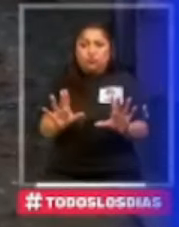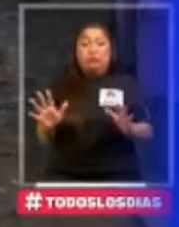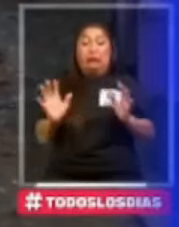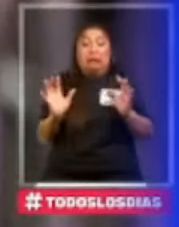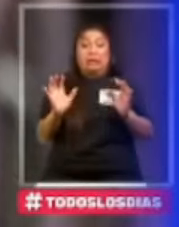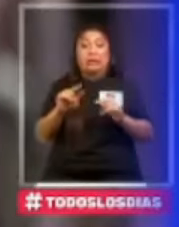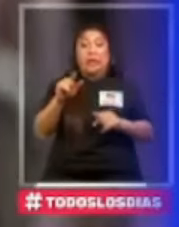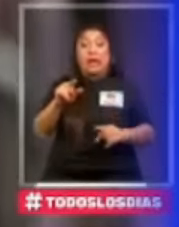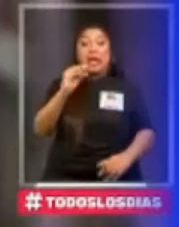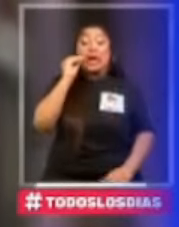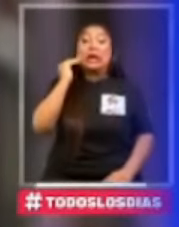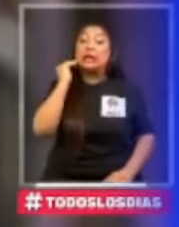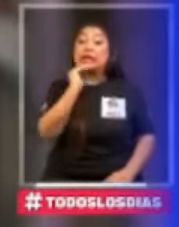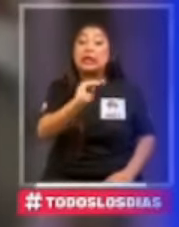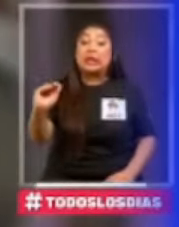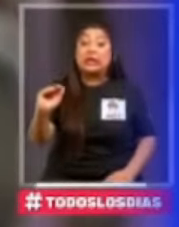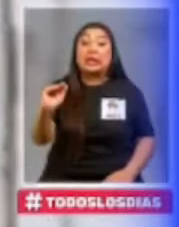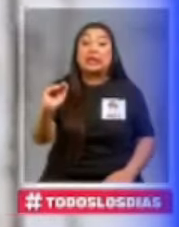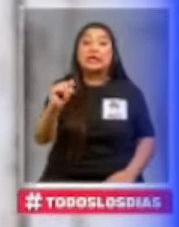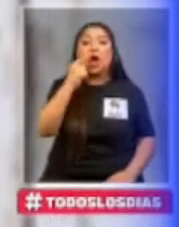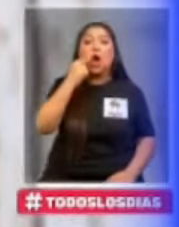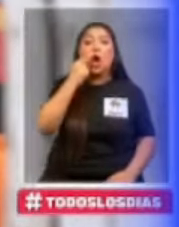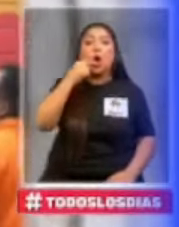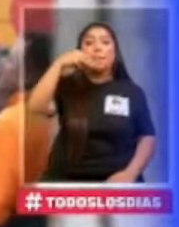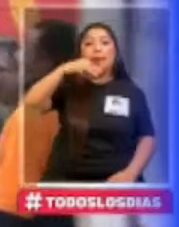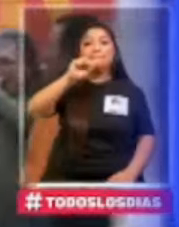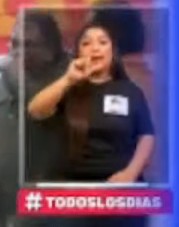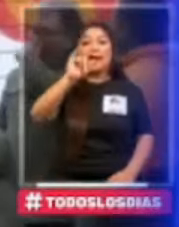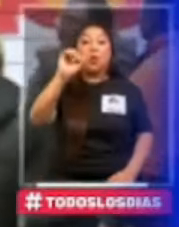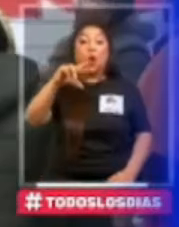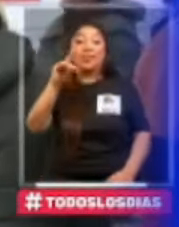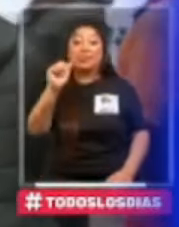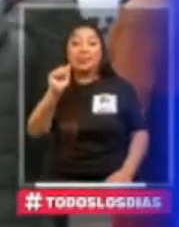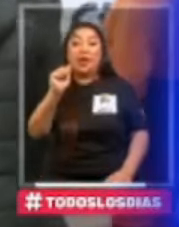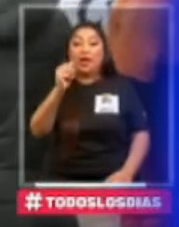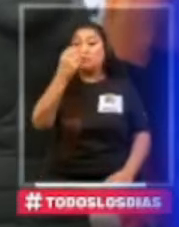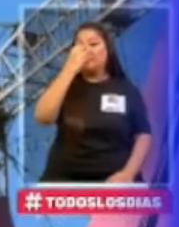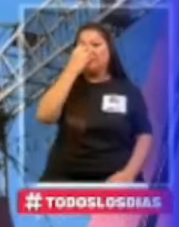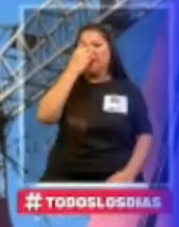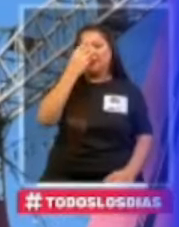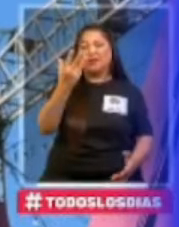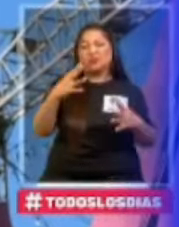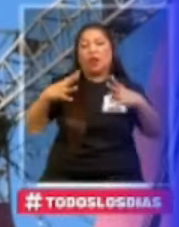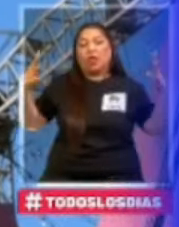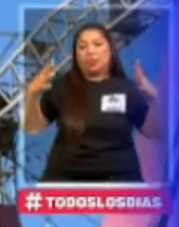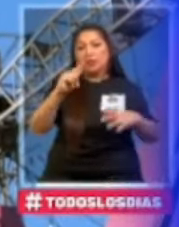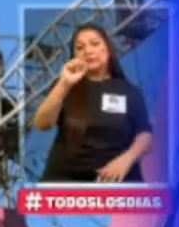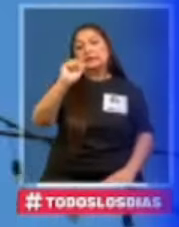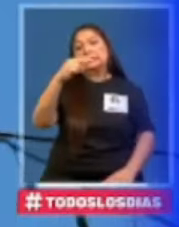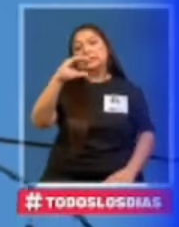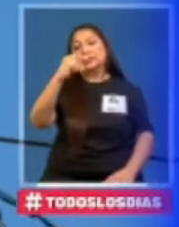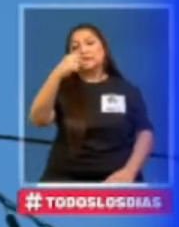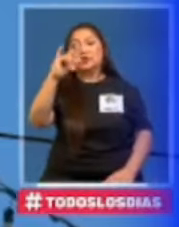de Joaquín Maluenda, conocido en el mundo circense como el Tachuela Grande. La pequeña Jo de 5 años se disponía a sacar un